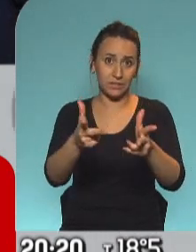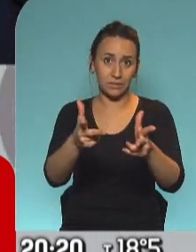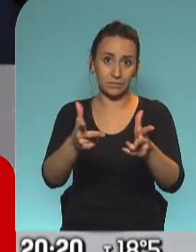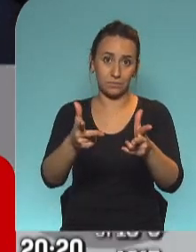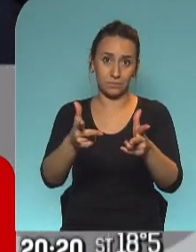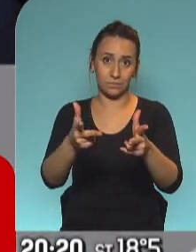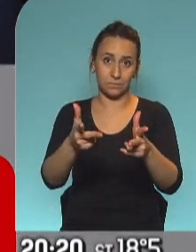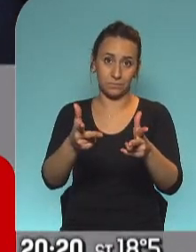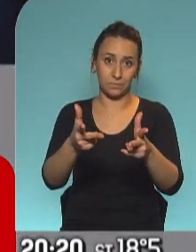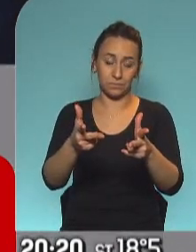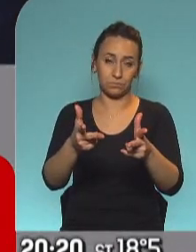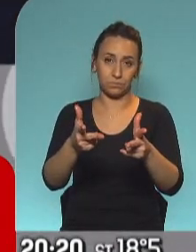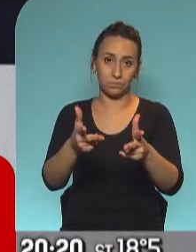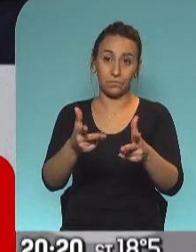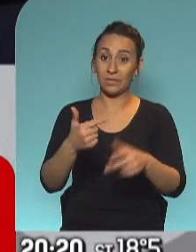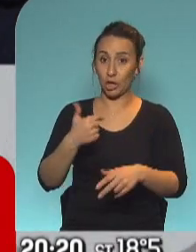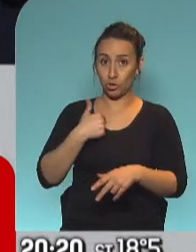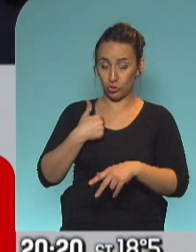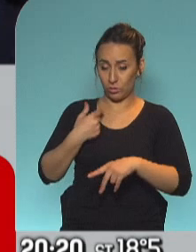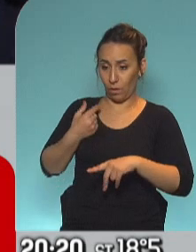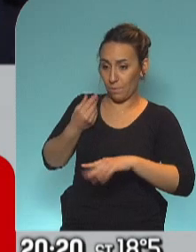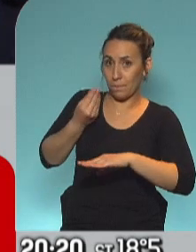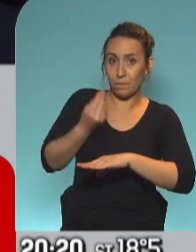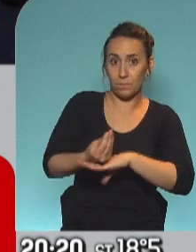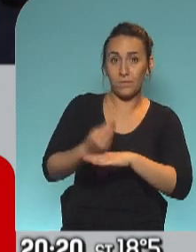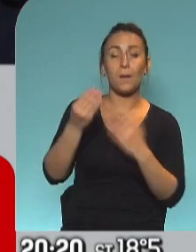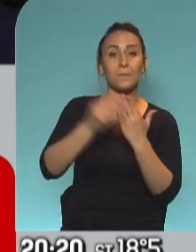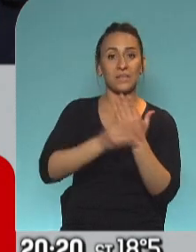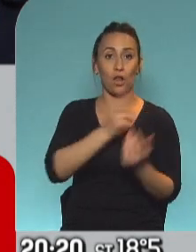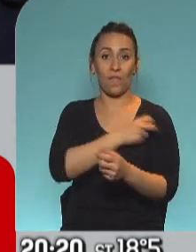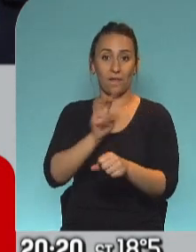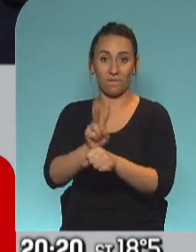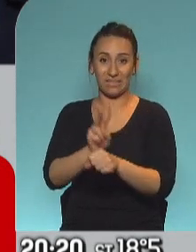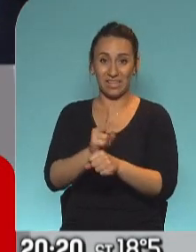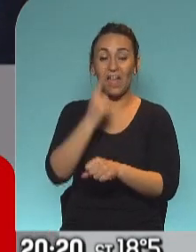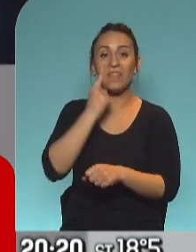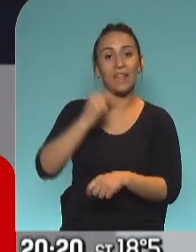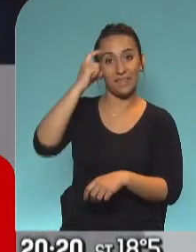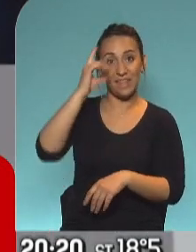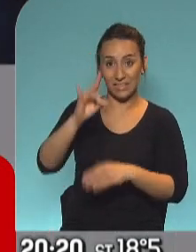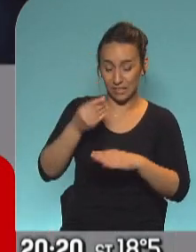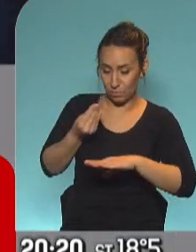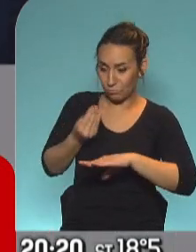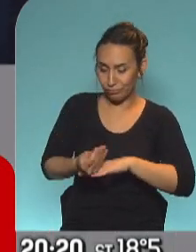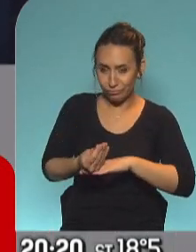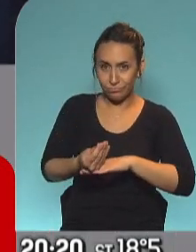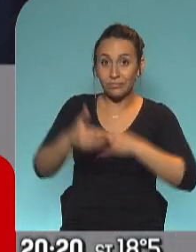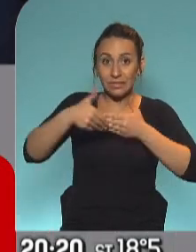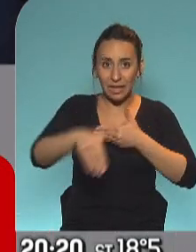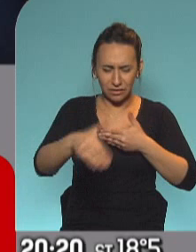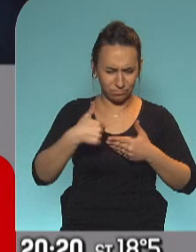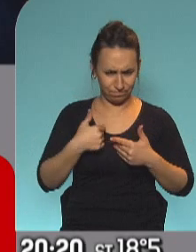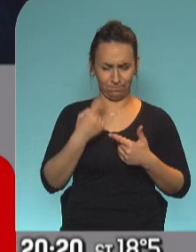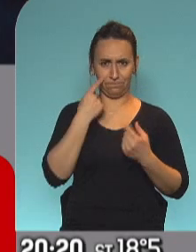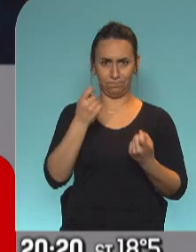que cuando llegué al Ministerio de Defensa a partir del 10 de diciembre me encontré con una fuerte